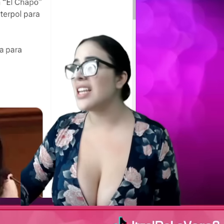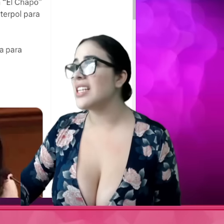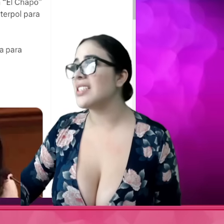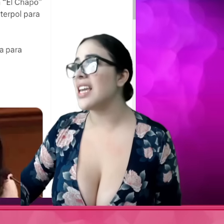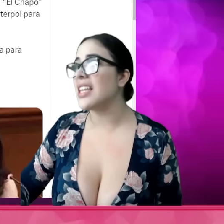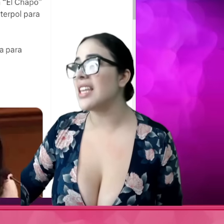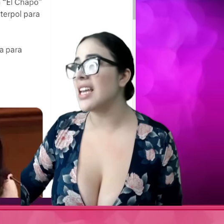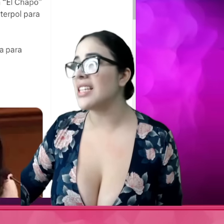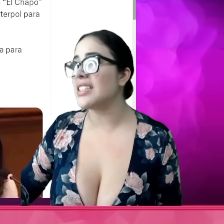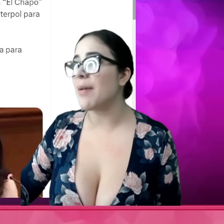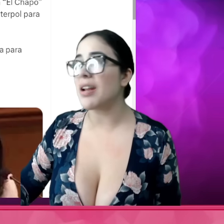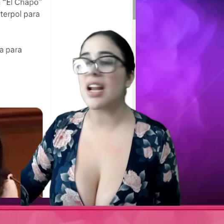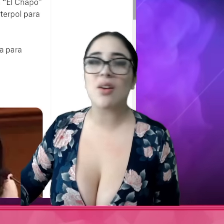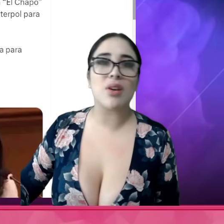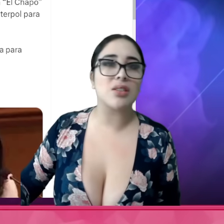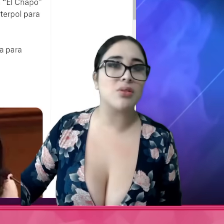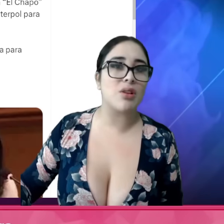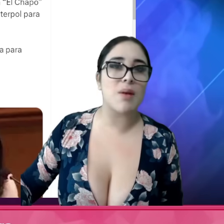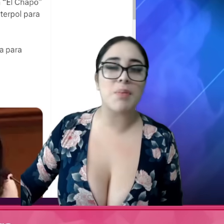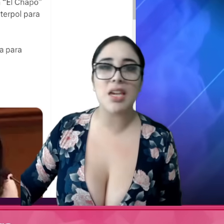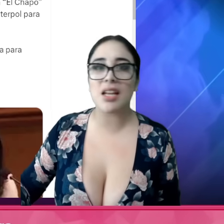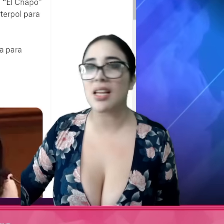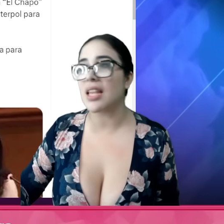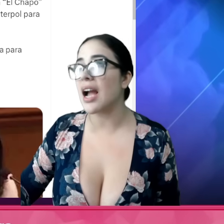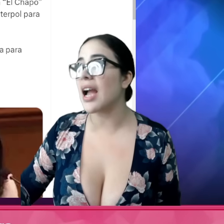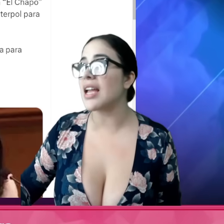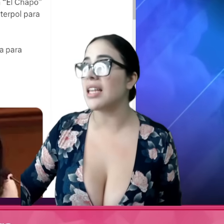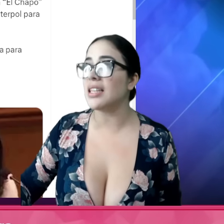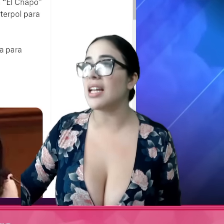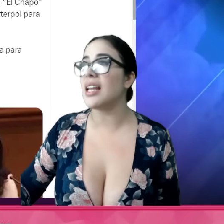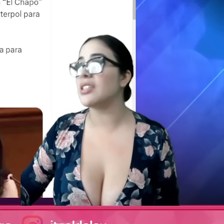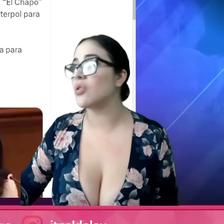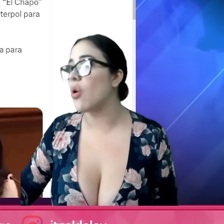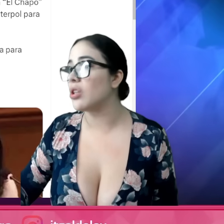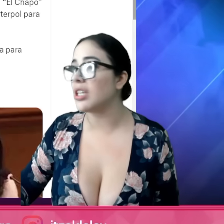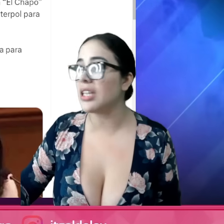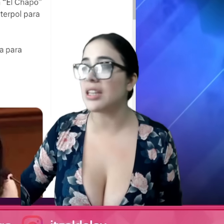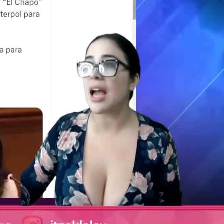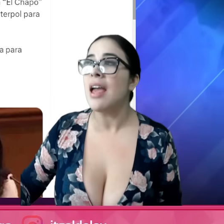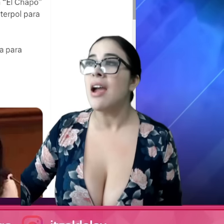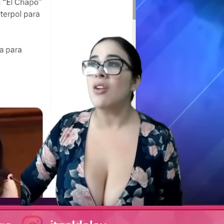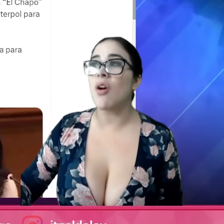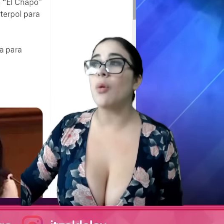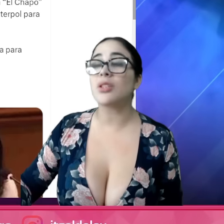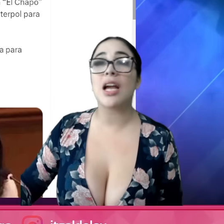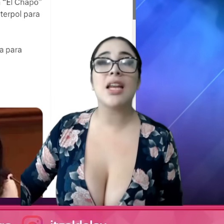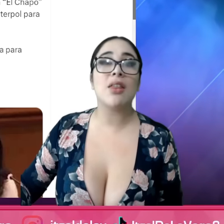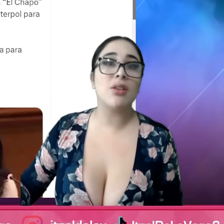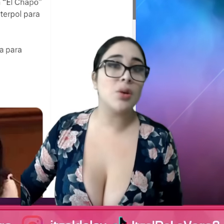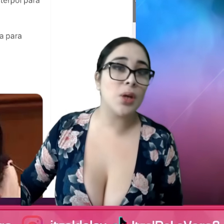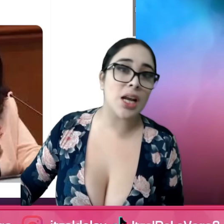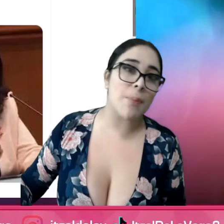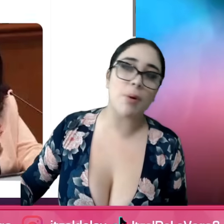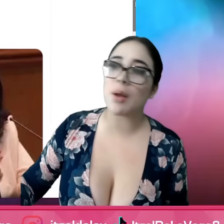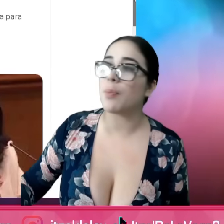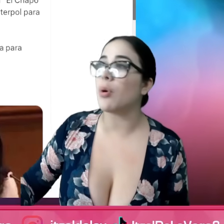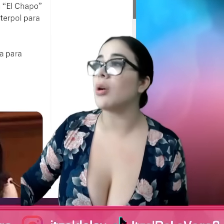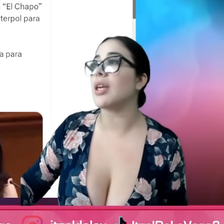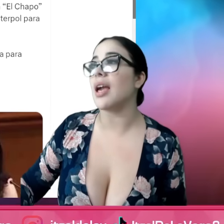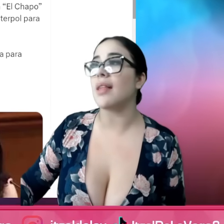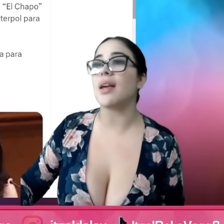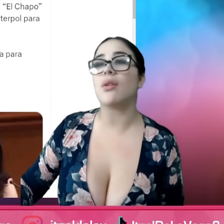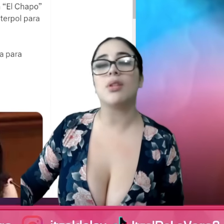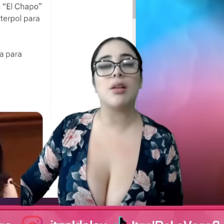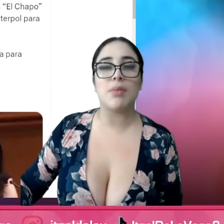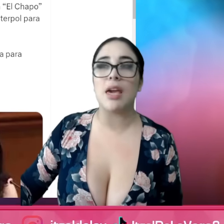que venderse de esta manera? Con razón Norma Piña anda tan calladita, anda escondidita, no busca ni a dónde huir la pobre,